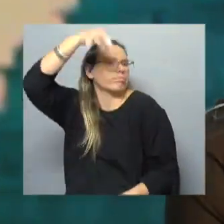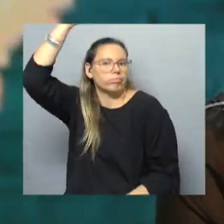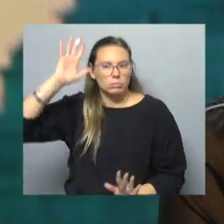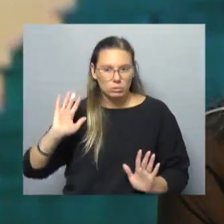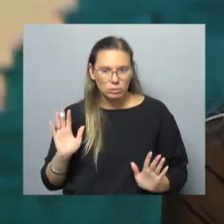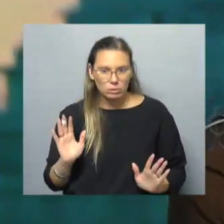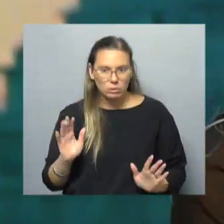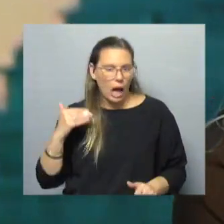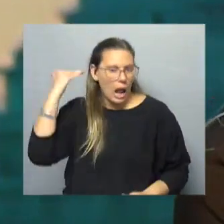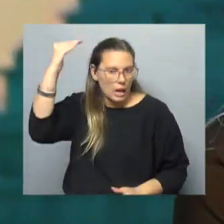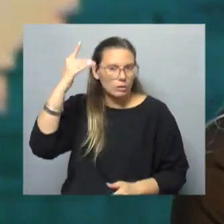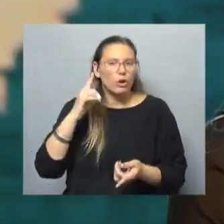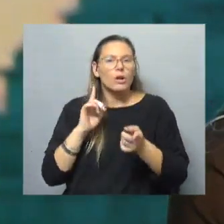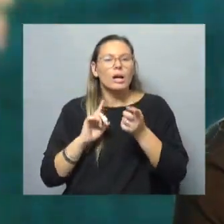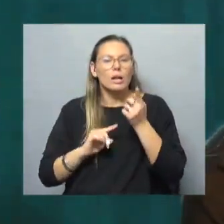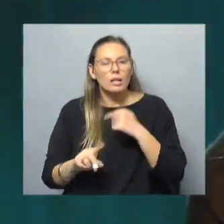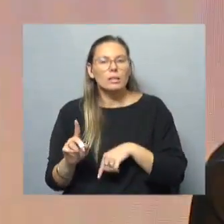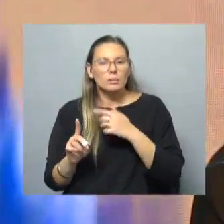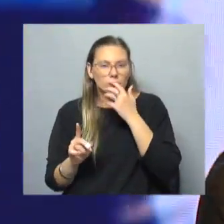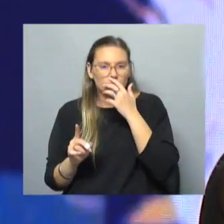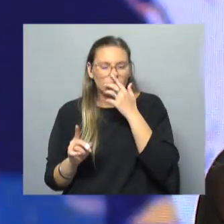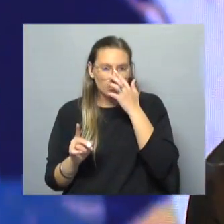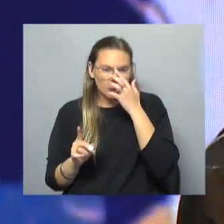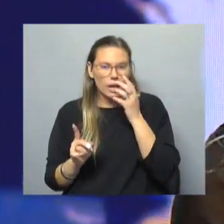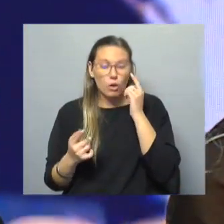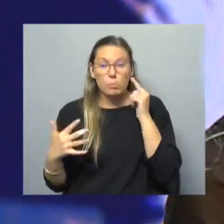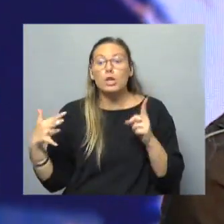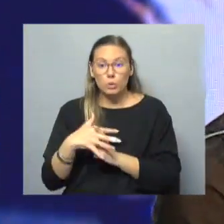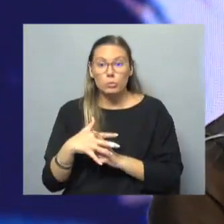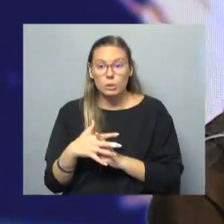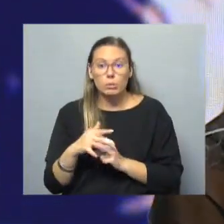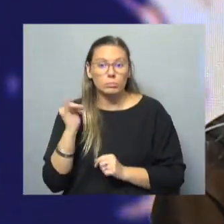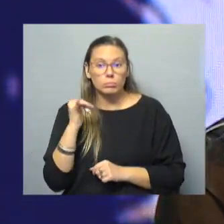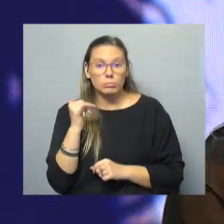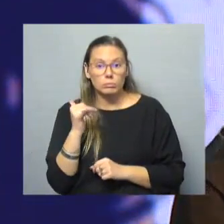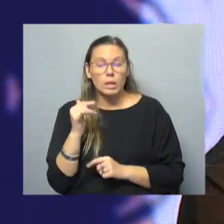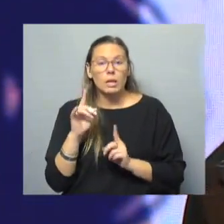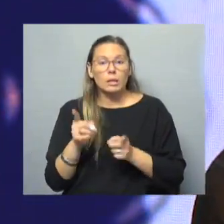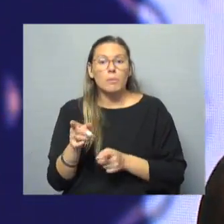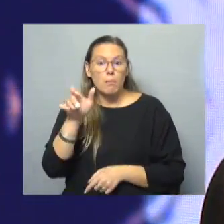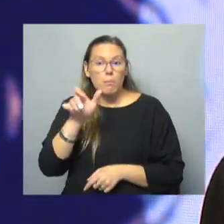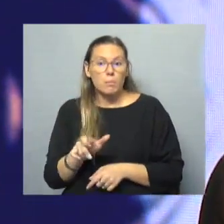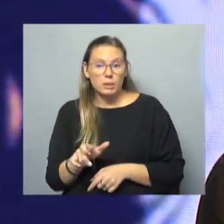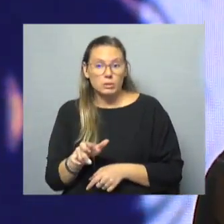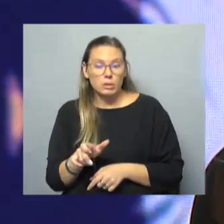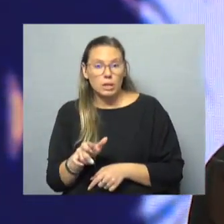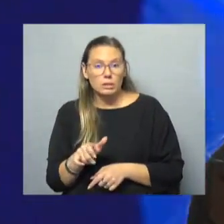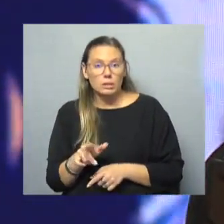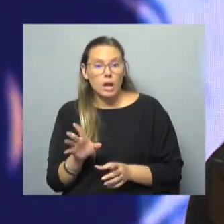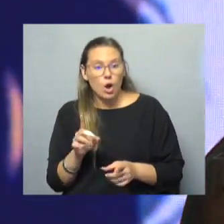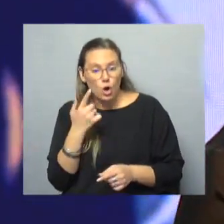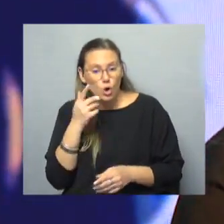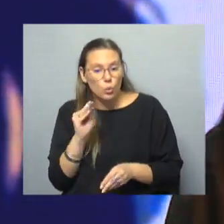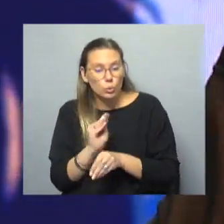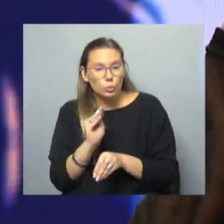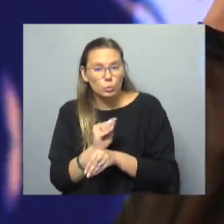Entonces, como que también nace súper como inclusivo. Esto. Exacto. Y como que también las personas entran también a esta cultura, todas